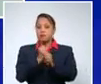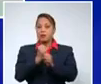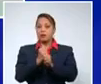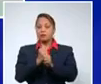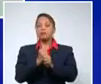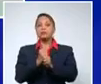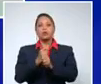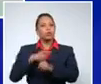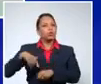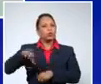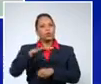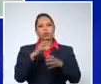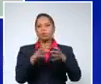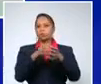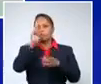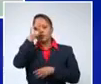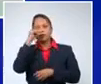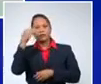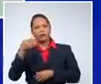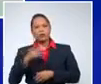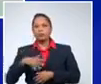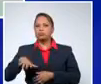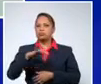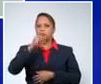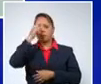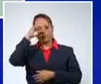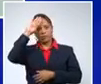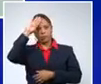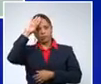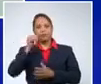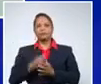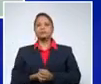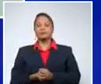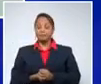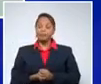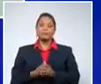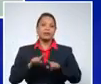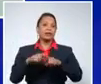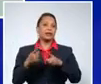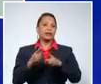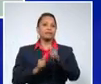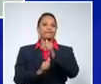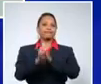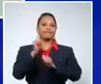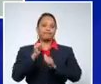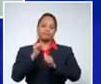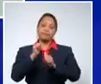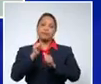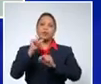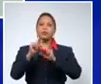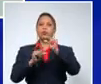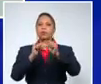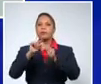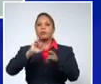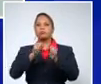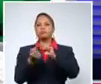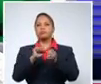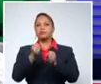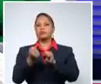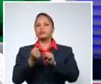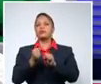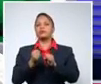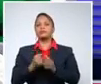sistema, trabaja todo el país para lograr que esto se logre revertir y sea cada vez menor. Este es